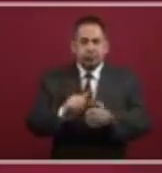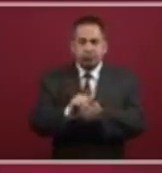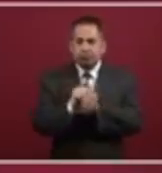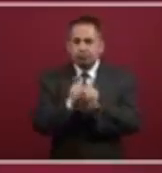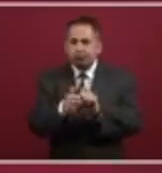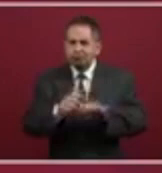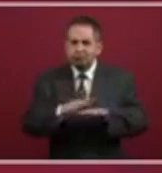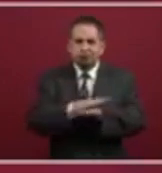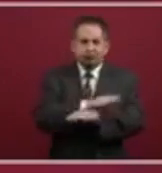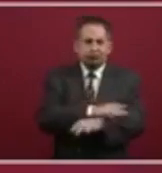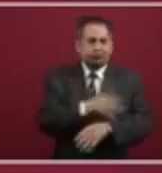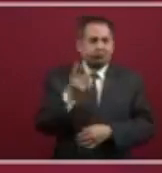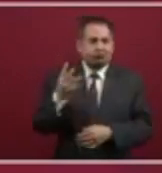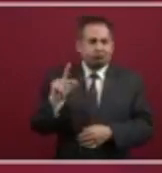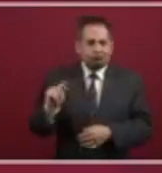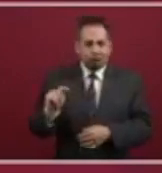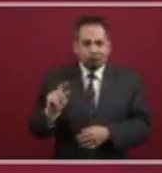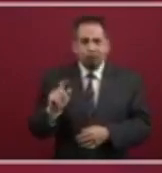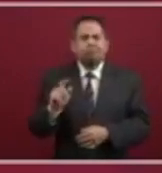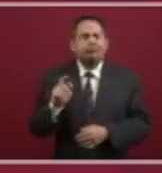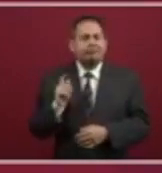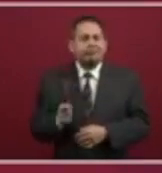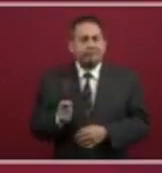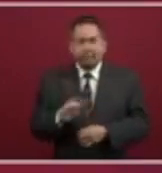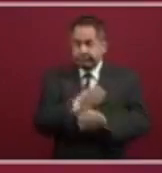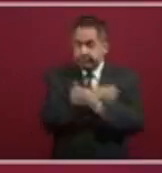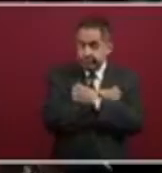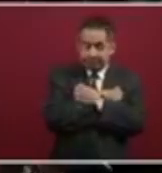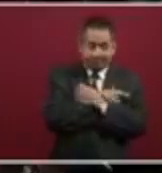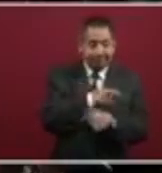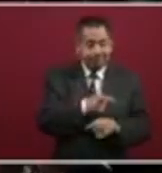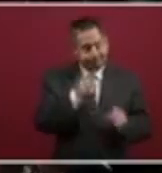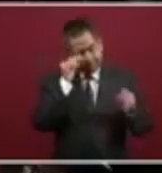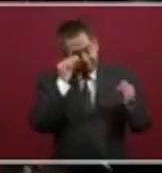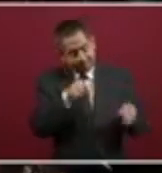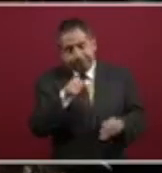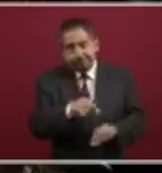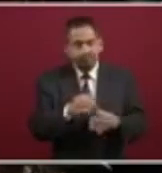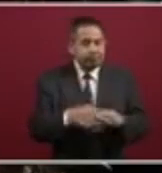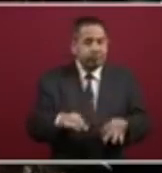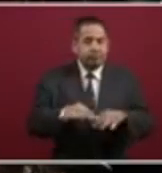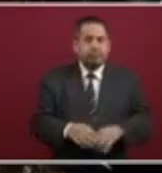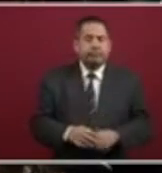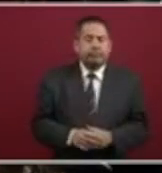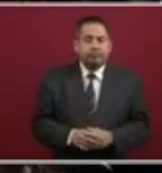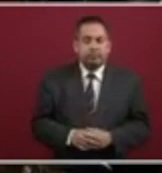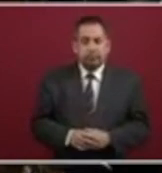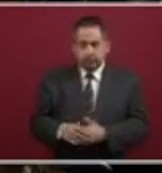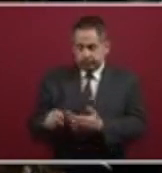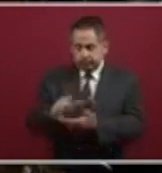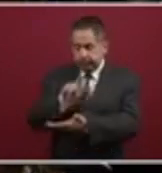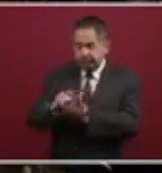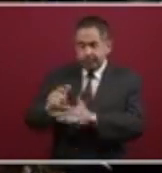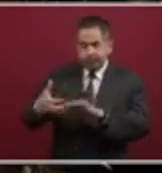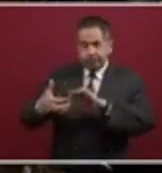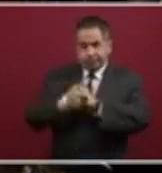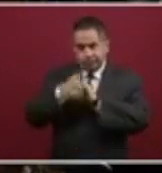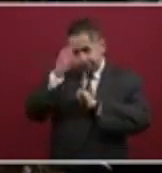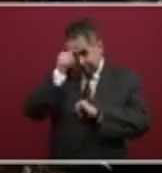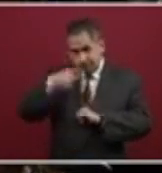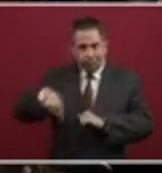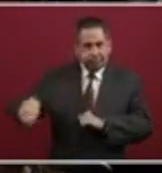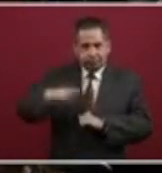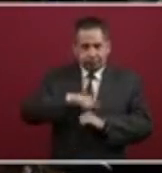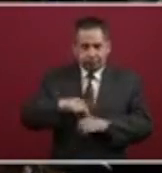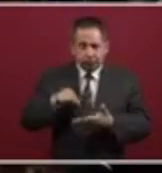donde la educación tiene muchísimo que aportar. En el Acuerdo Educativo Nacional, los derechos del magisterio